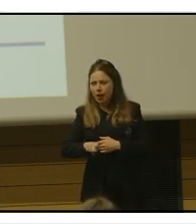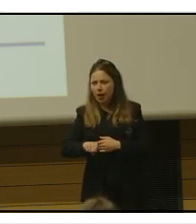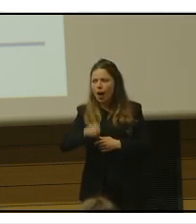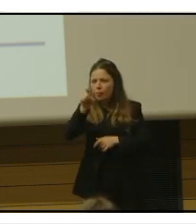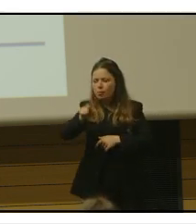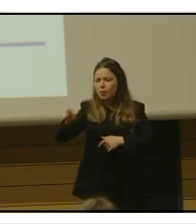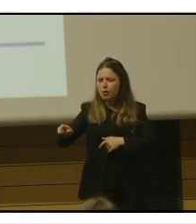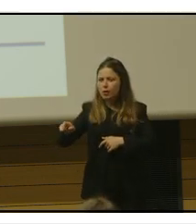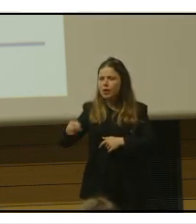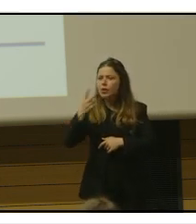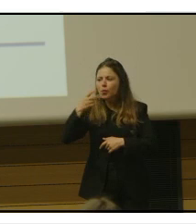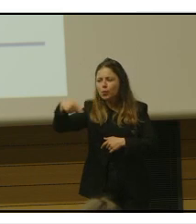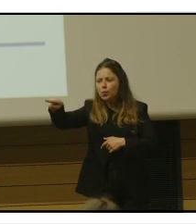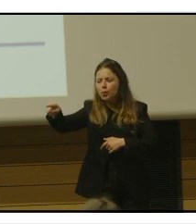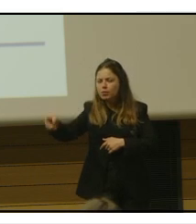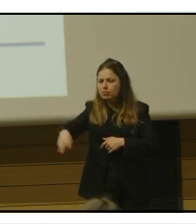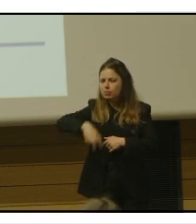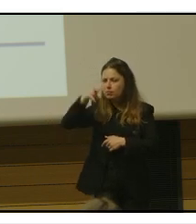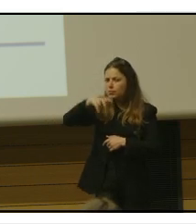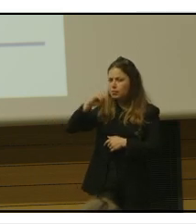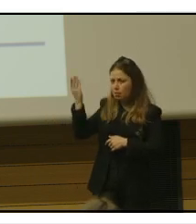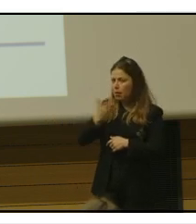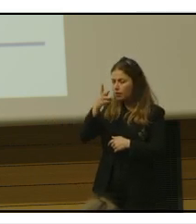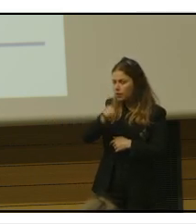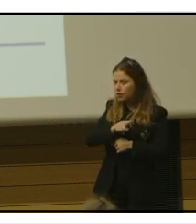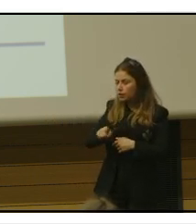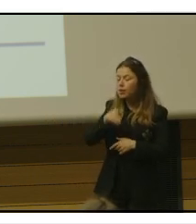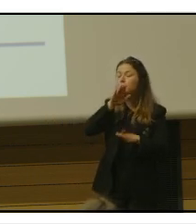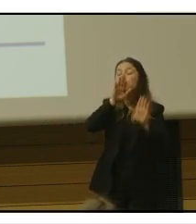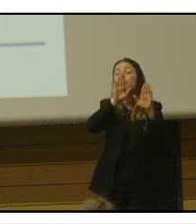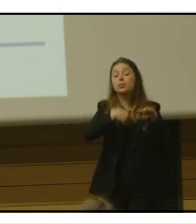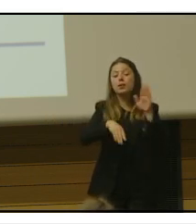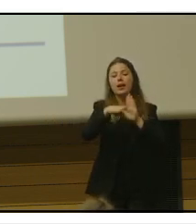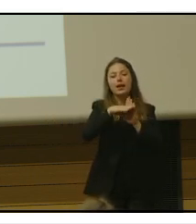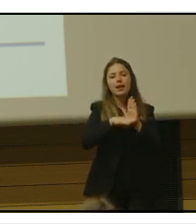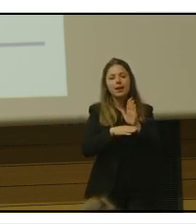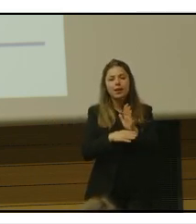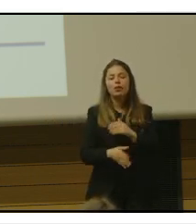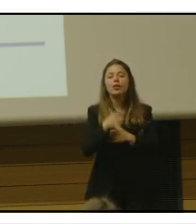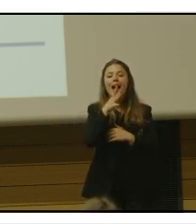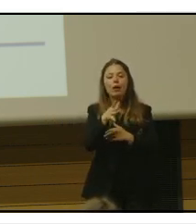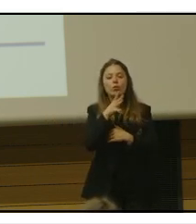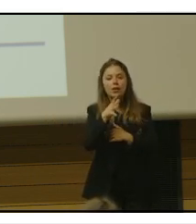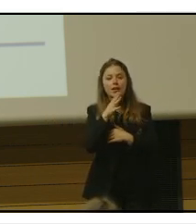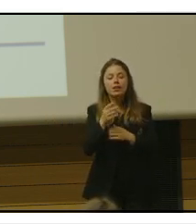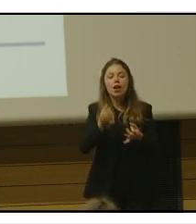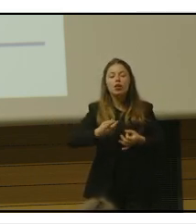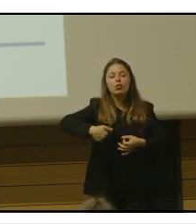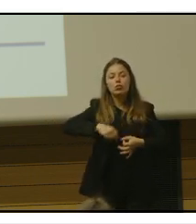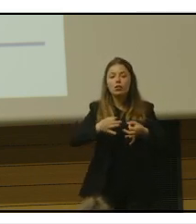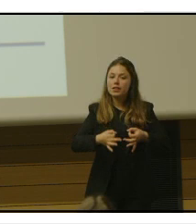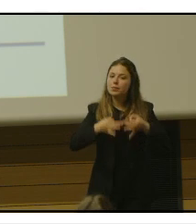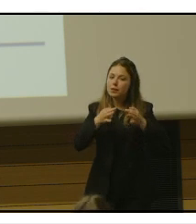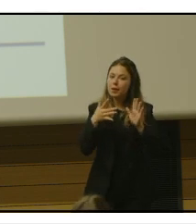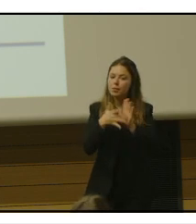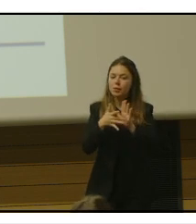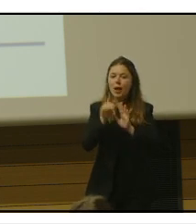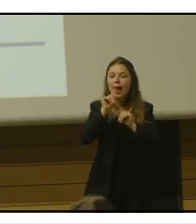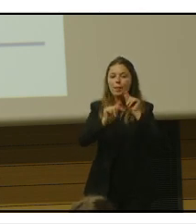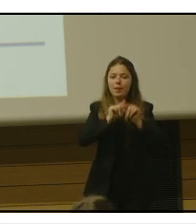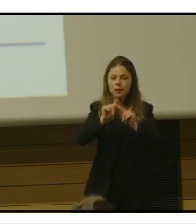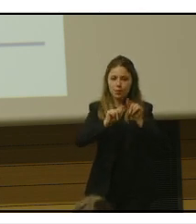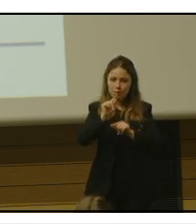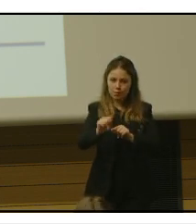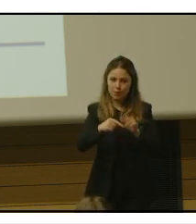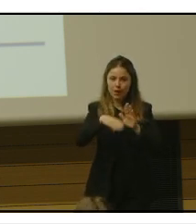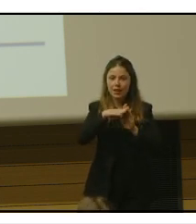al humo que producen los cigarrillos. Esto va a favor de uno de los criterios de causalidad que nosotros siempre explicamos cuando explicamos la epidemiología, que es